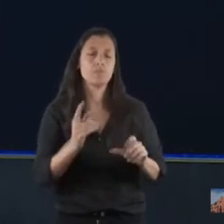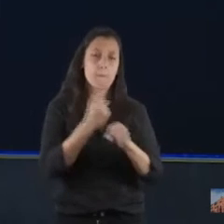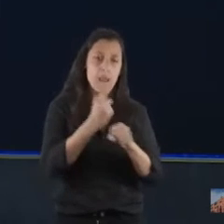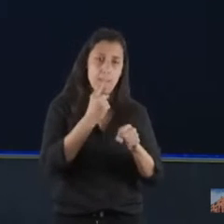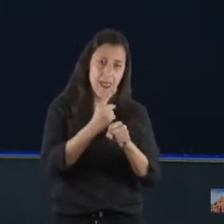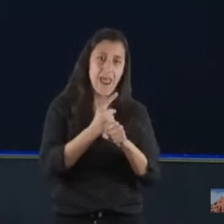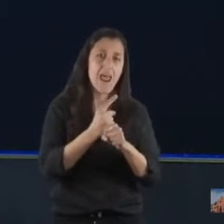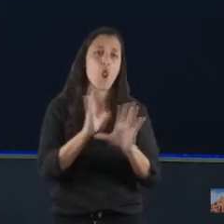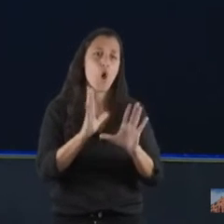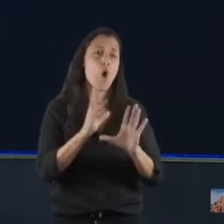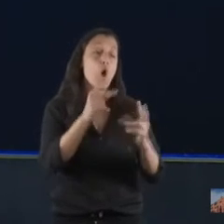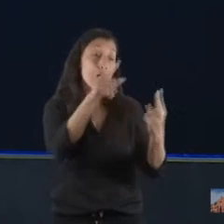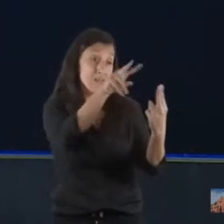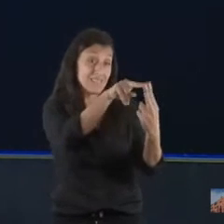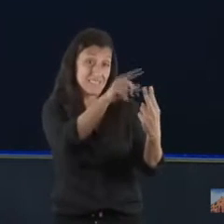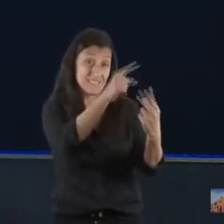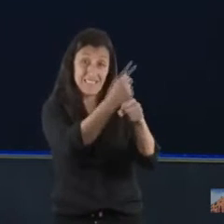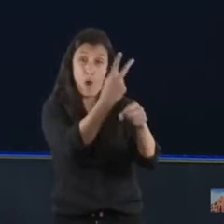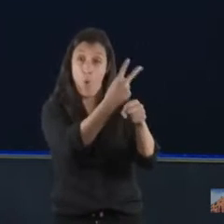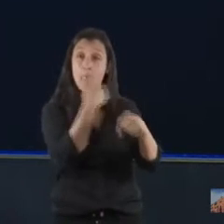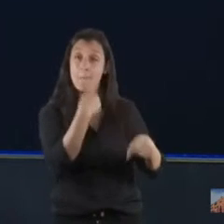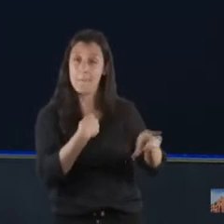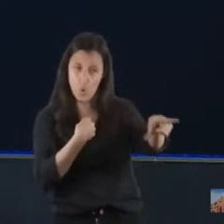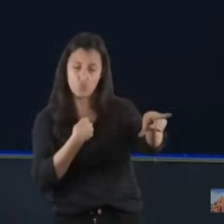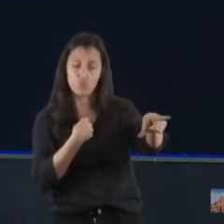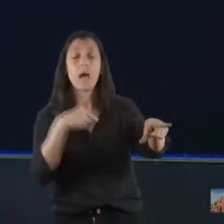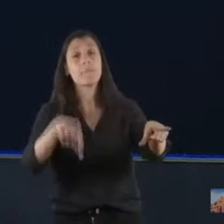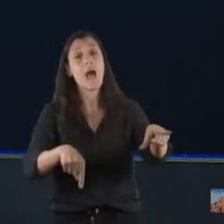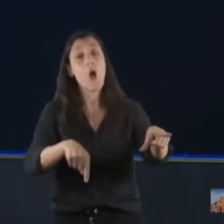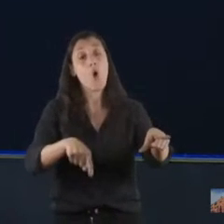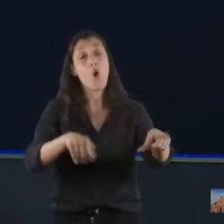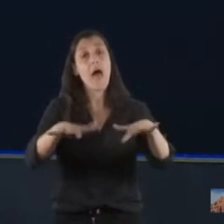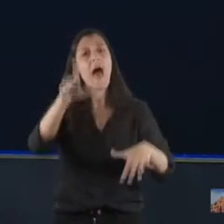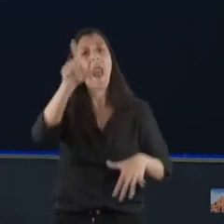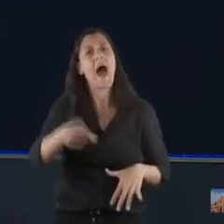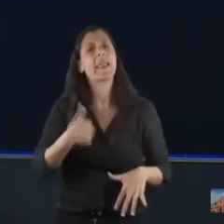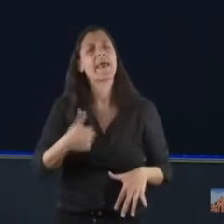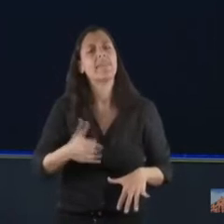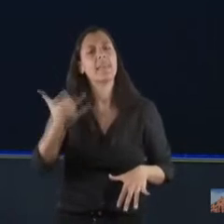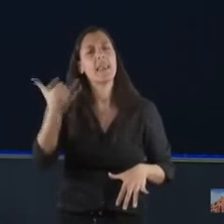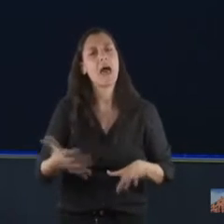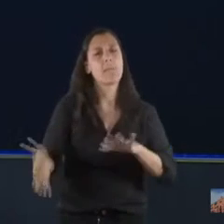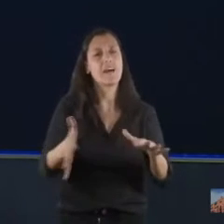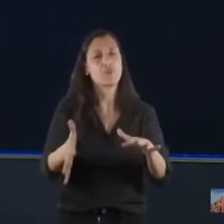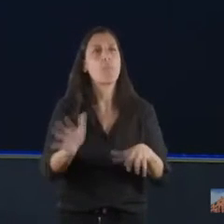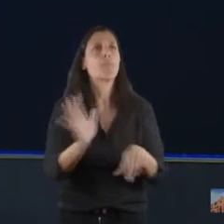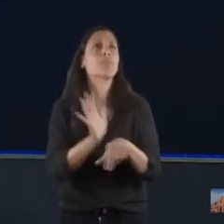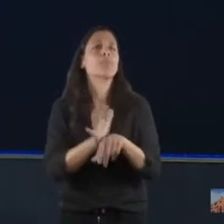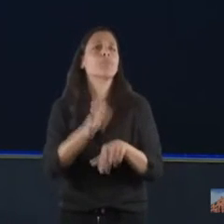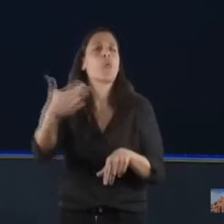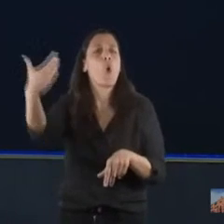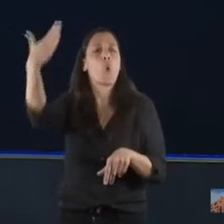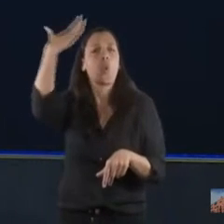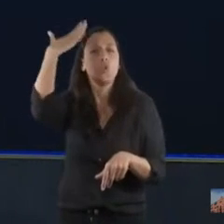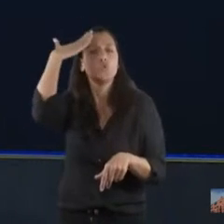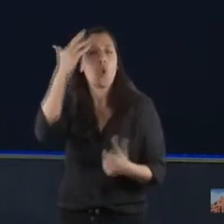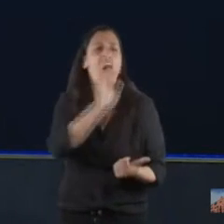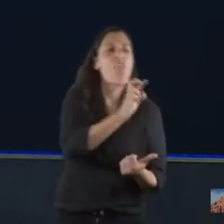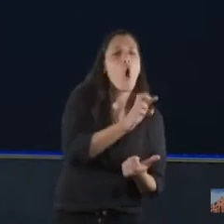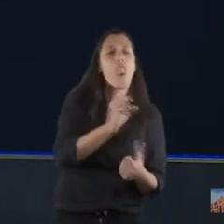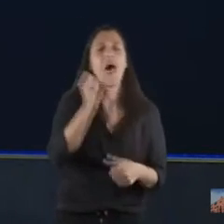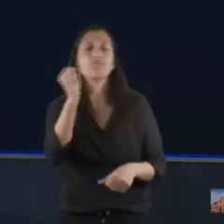su segunda pregunta entiendo que la argentina tiene alrededor de esa cultura vil monetaria con la que